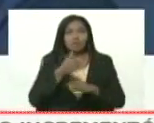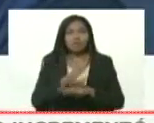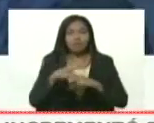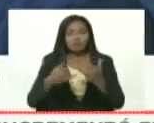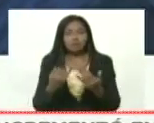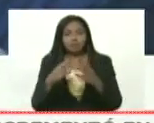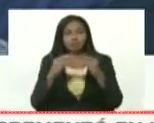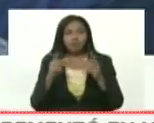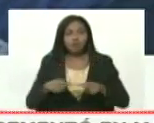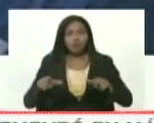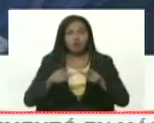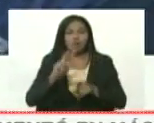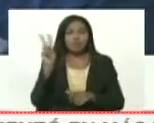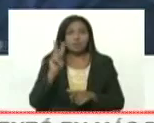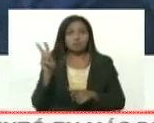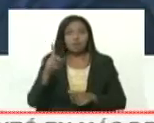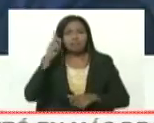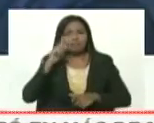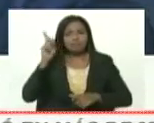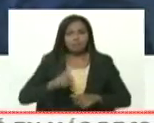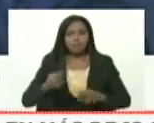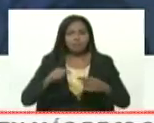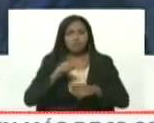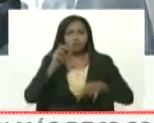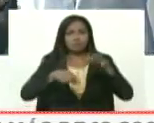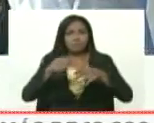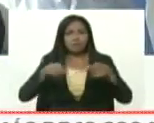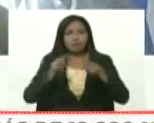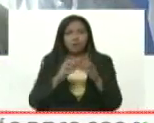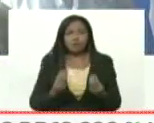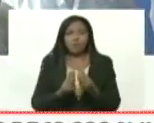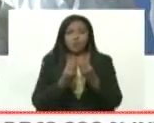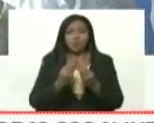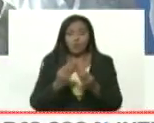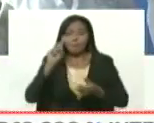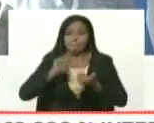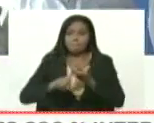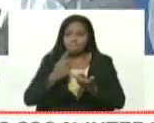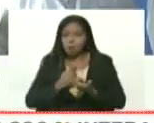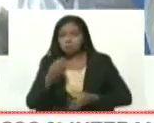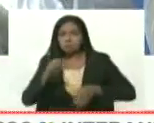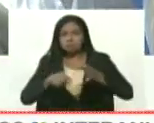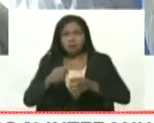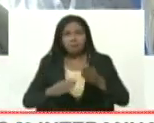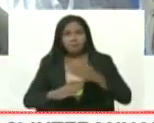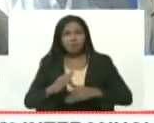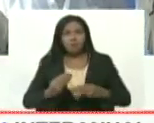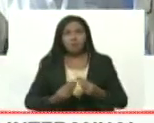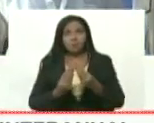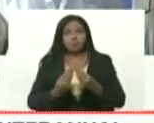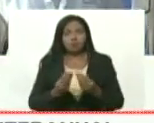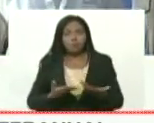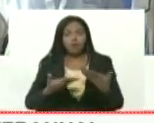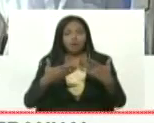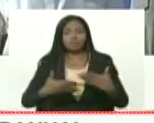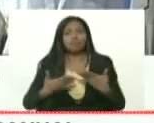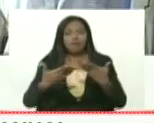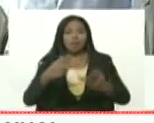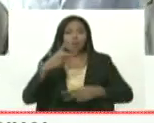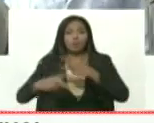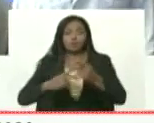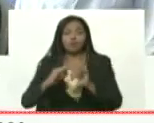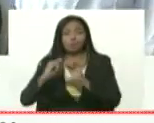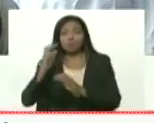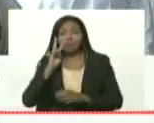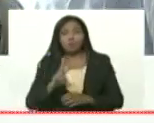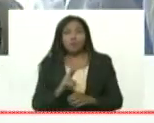todos los lugares de Venezuela. Tenga la seguridad que la voy a sembrar junto a Cilia. Ten la seguridad que la voy a sembrar y les voy a traer los productos para que ustedes